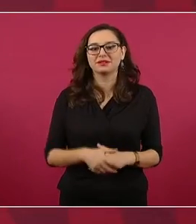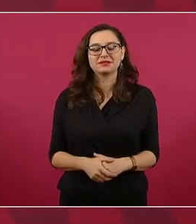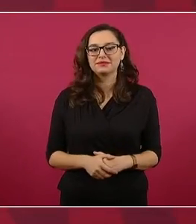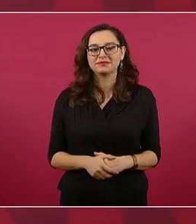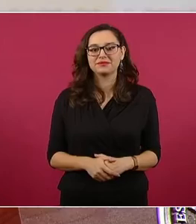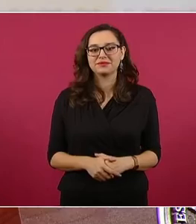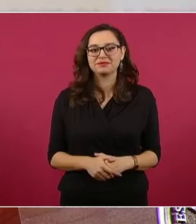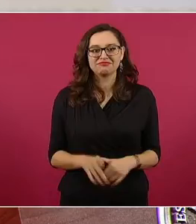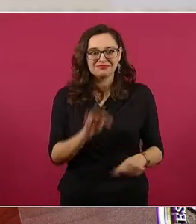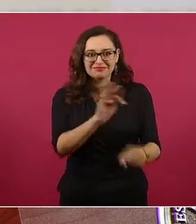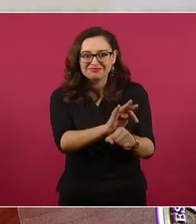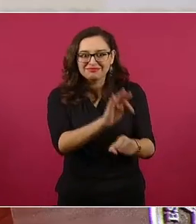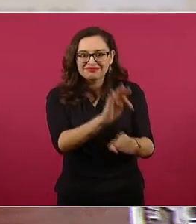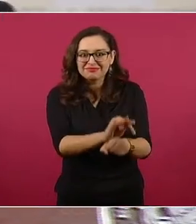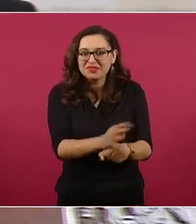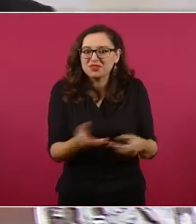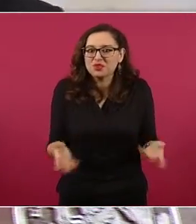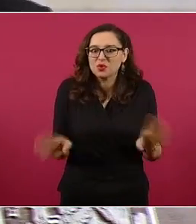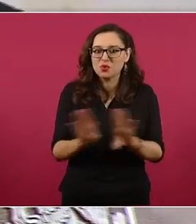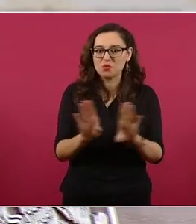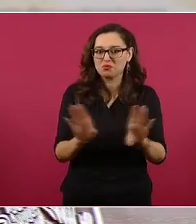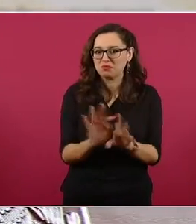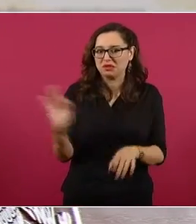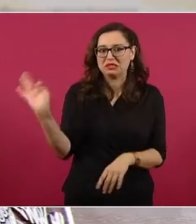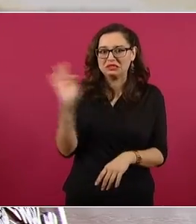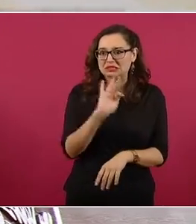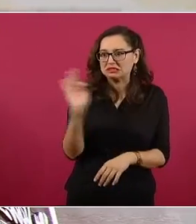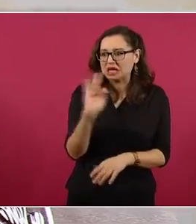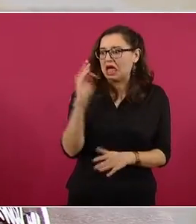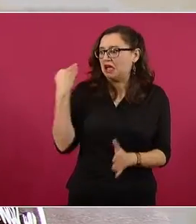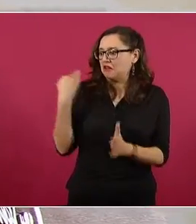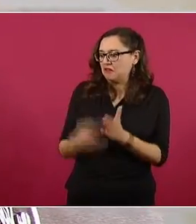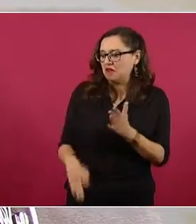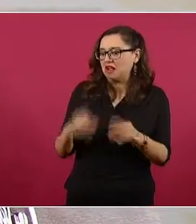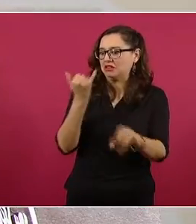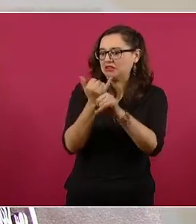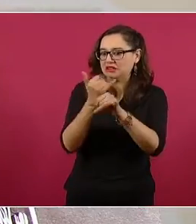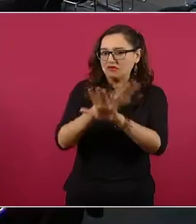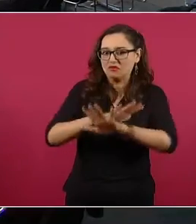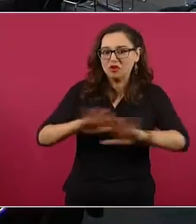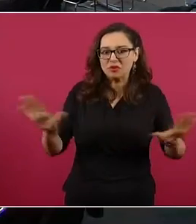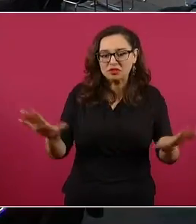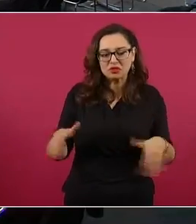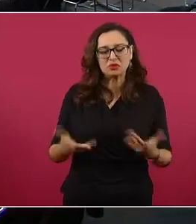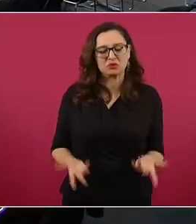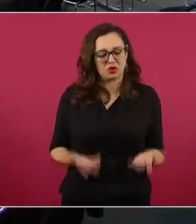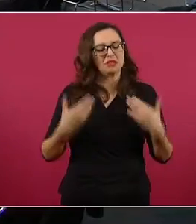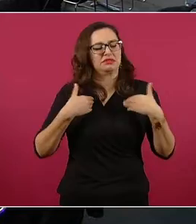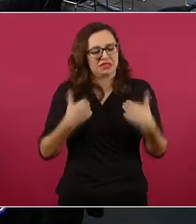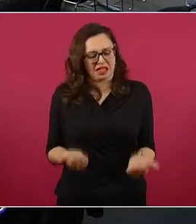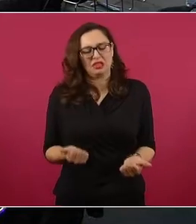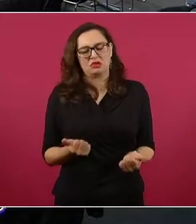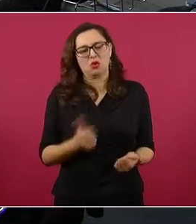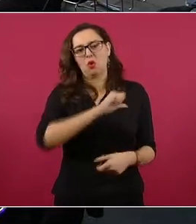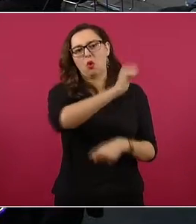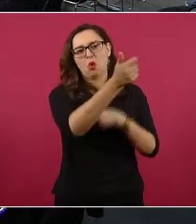o gente que no tiene información completa. Yo estoy de acuerdo, bueno, Iberdrola